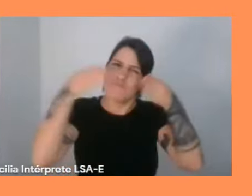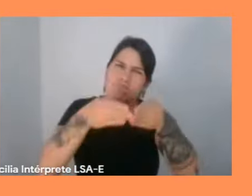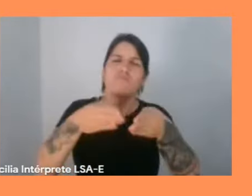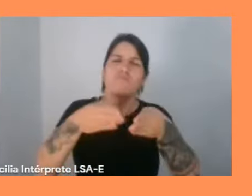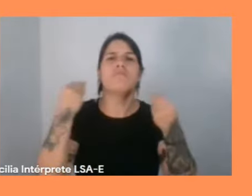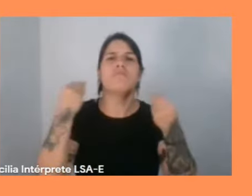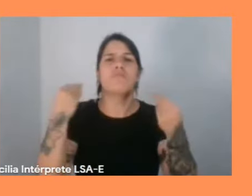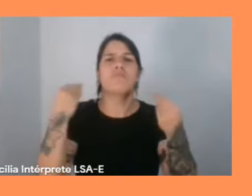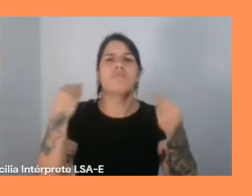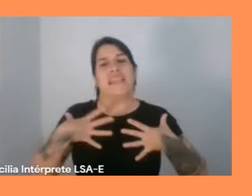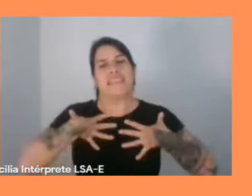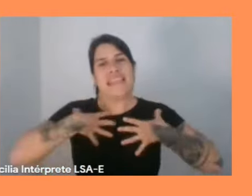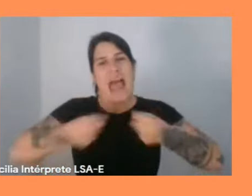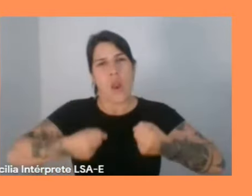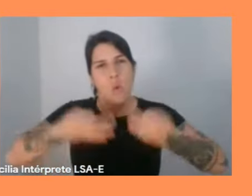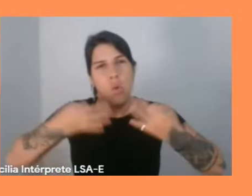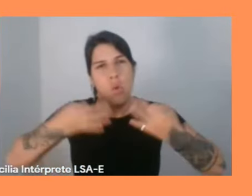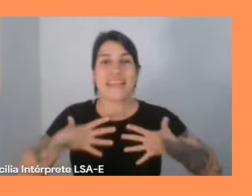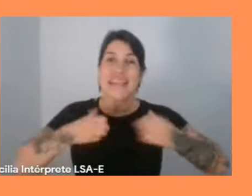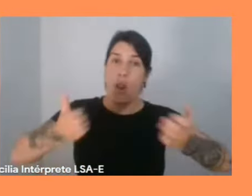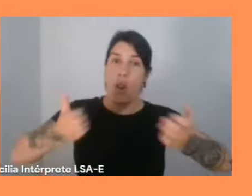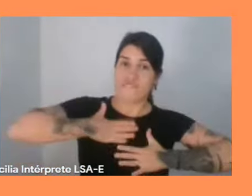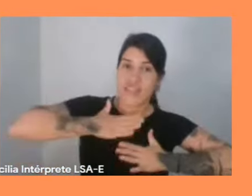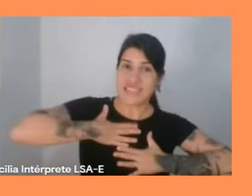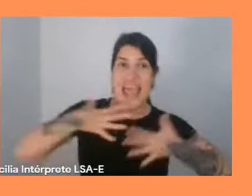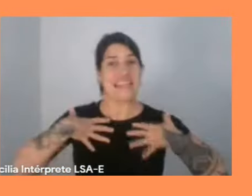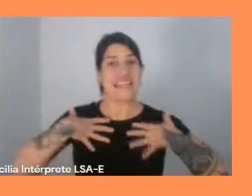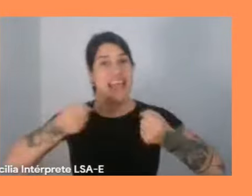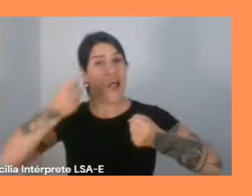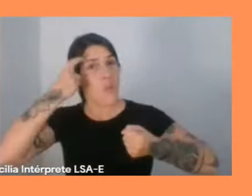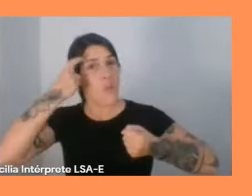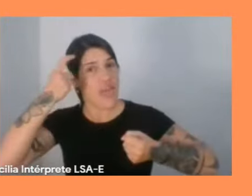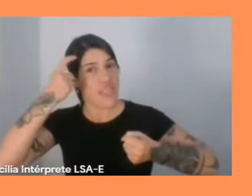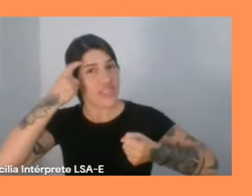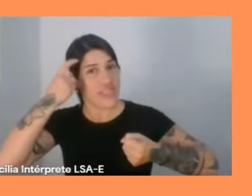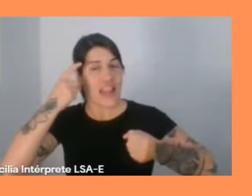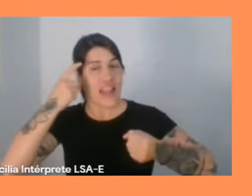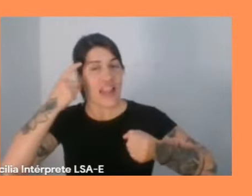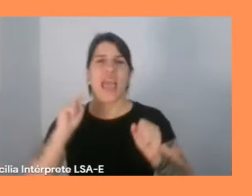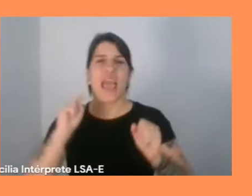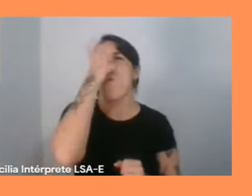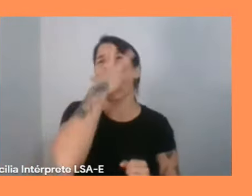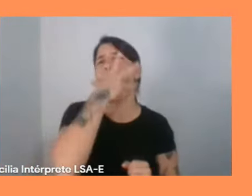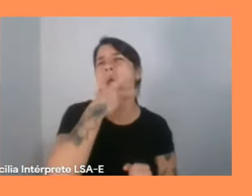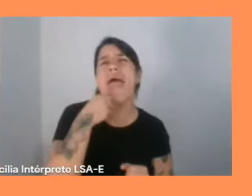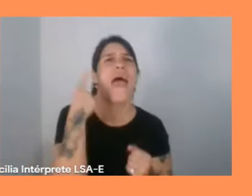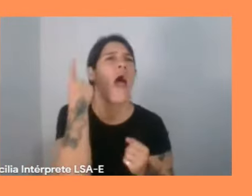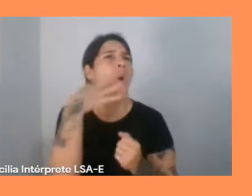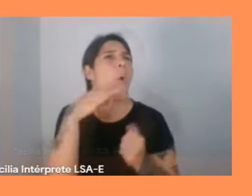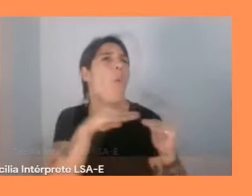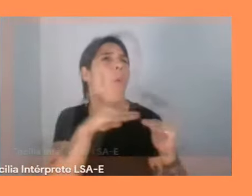válida solo de una sola manera.